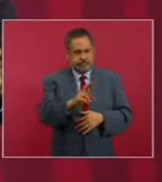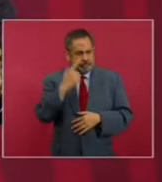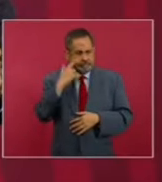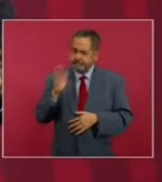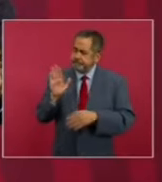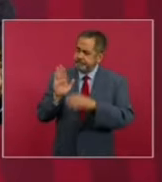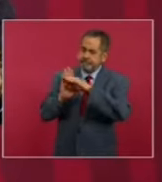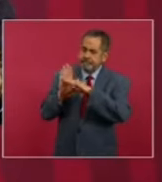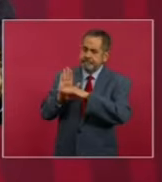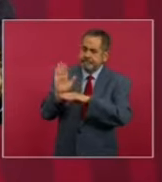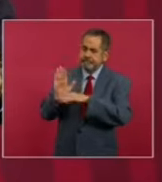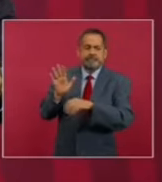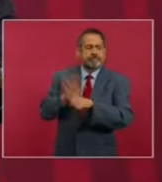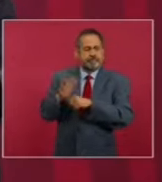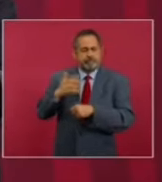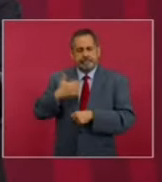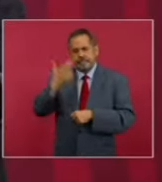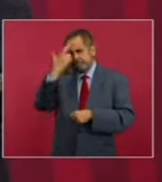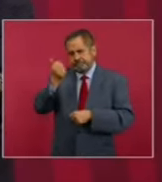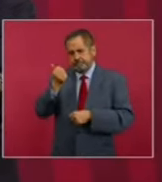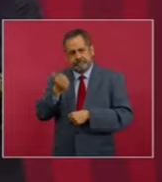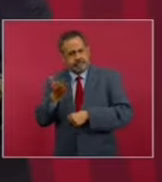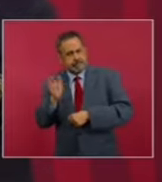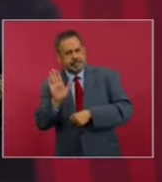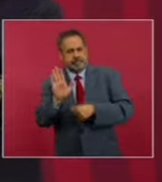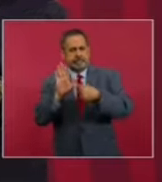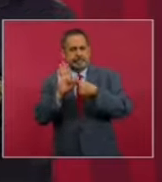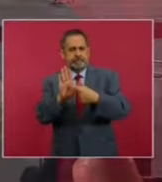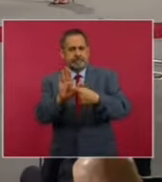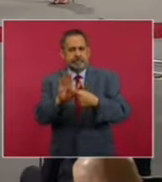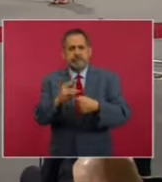argumentar, y por eso